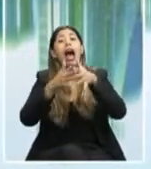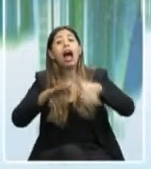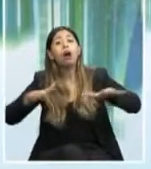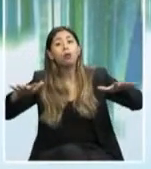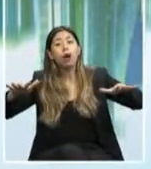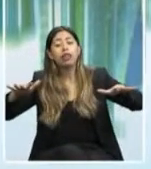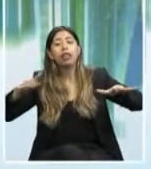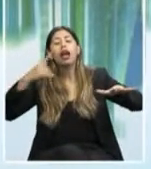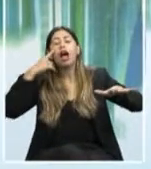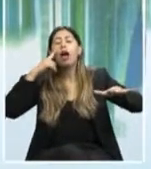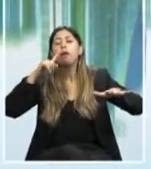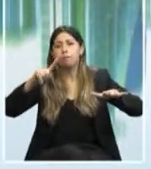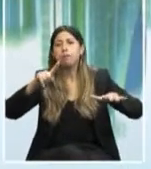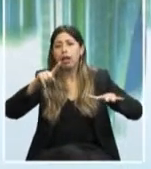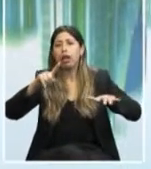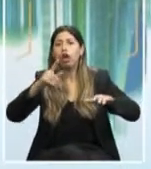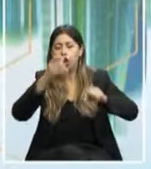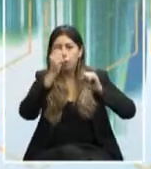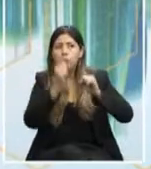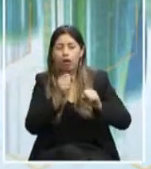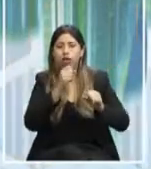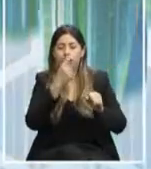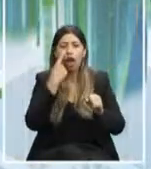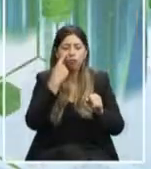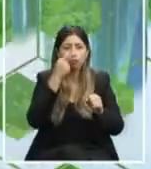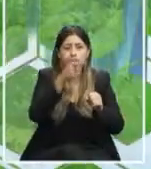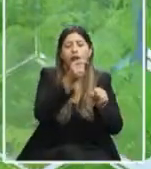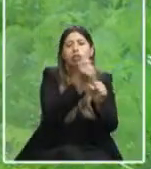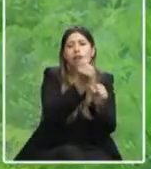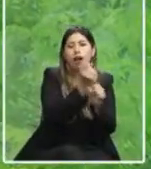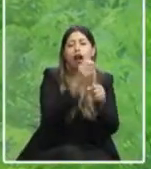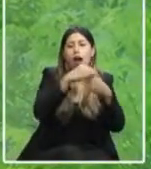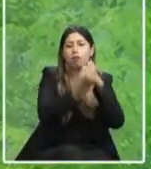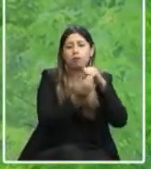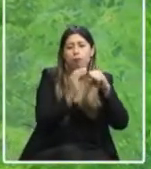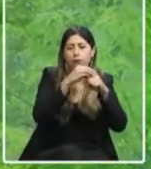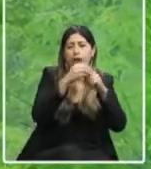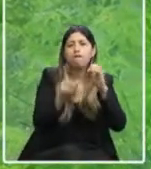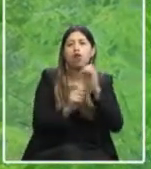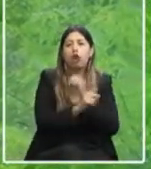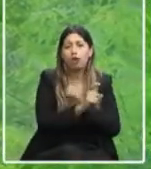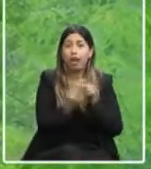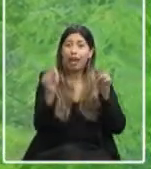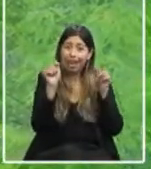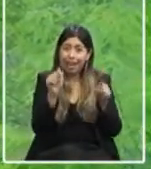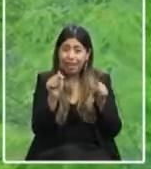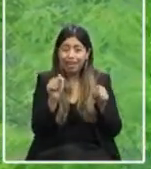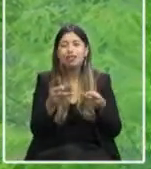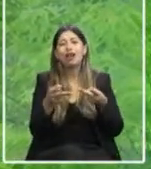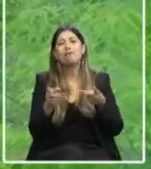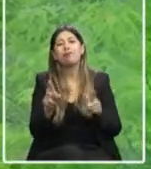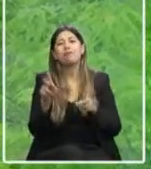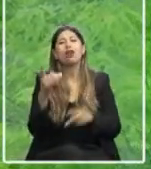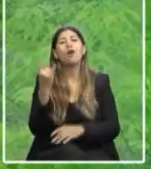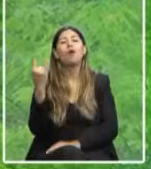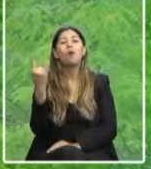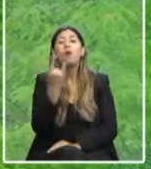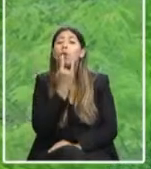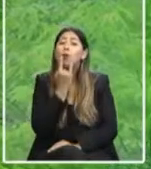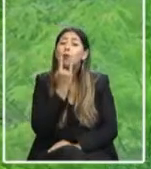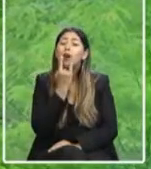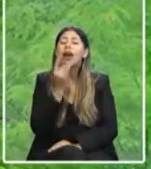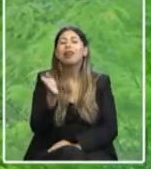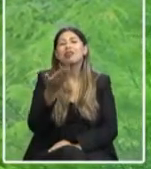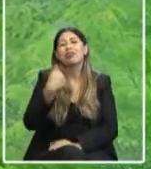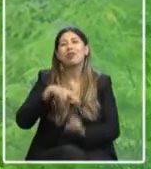tenían conocimientos como para trabajar con la muestra y hacer biología molecular. Esto fue lo que permitió al Uruguay realizar la estrategia